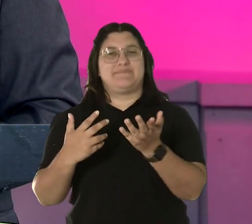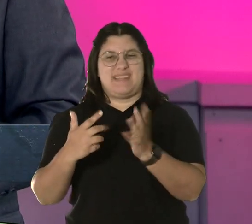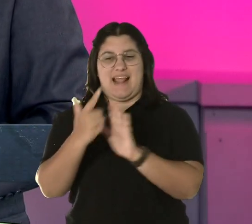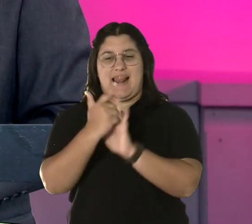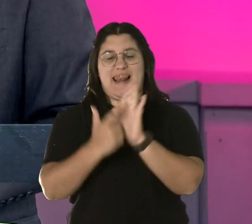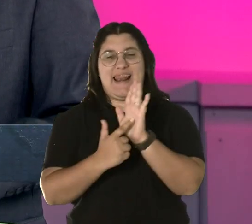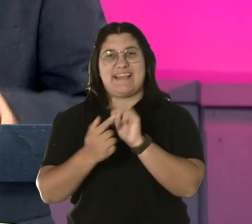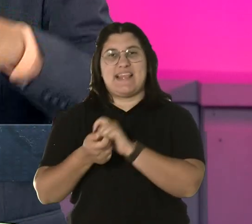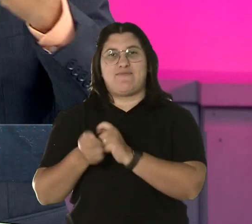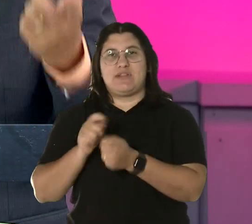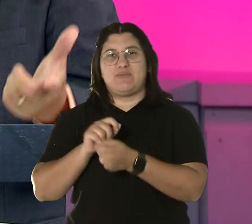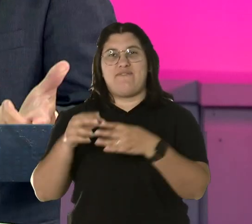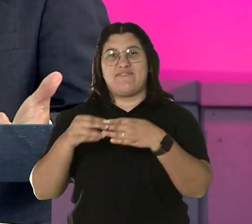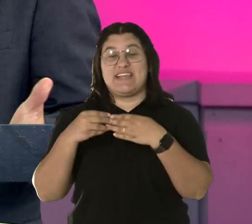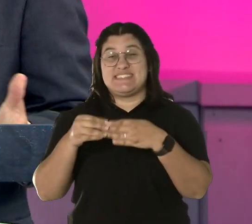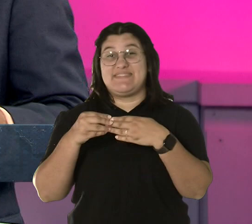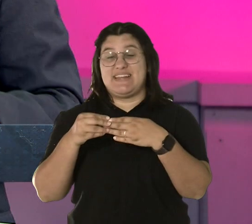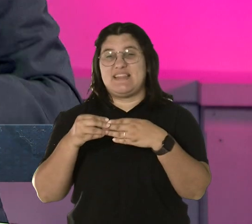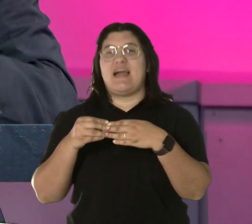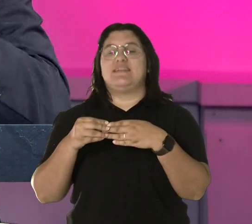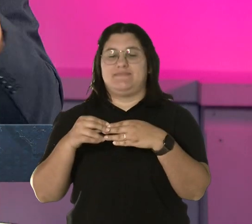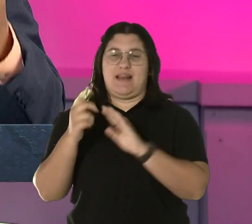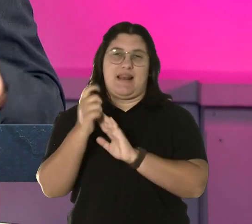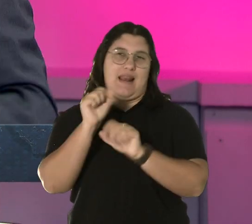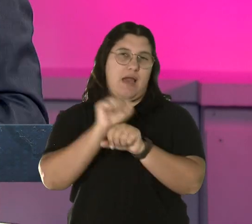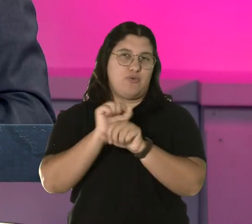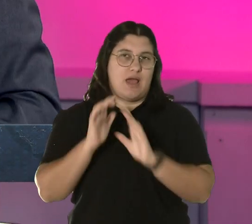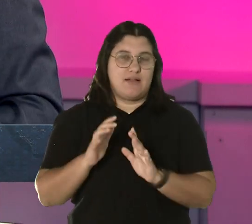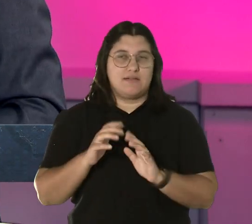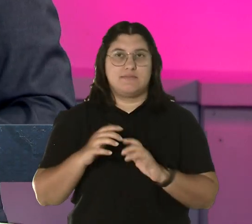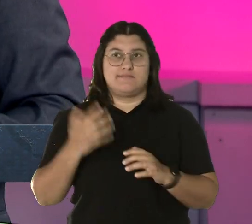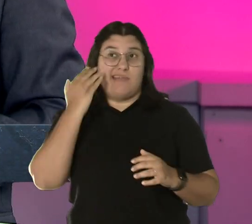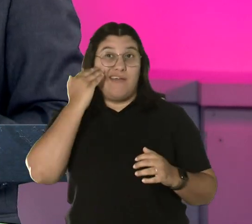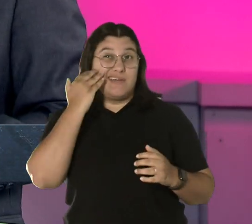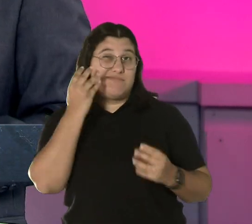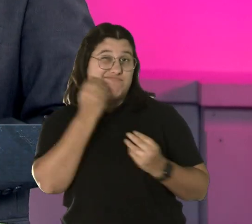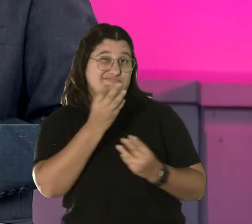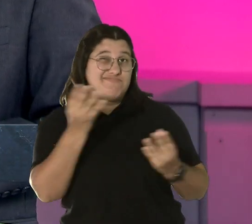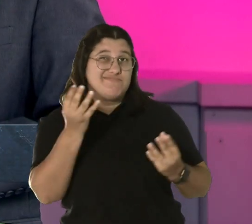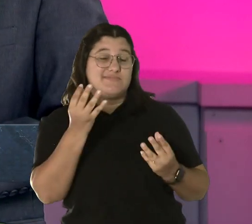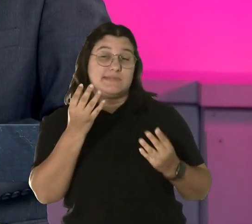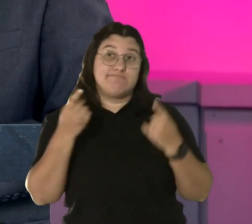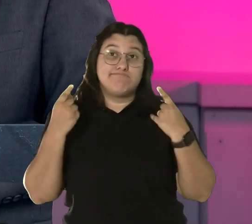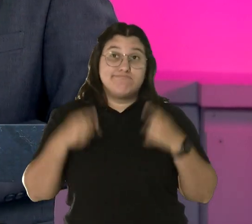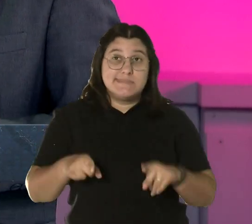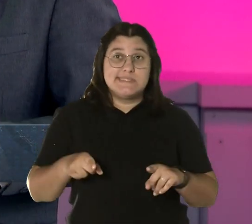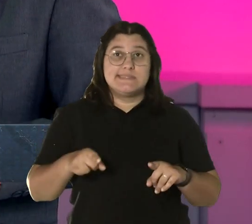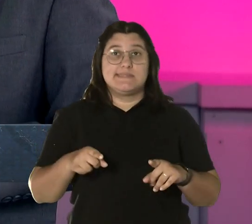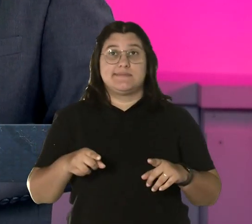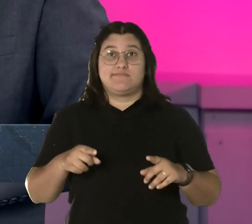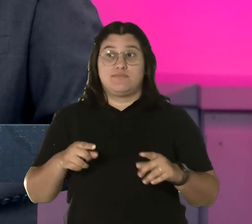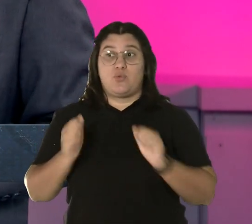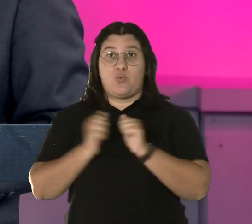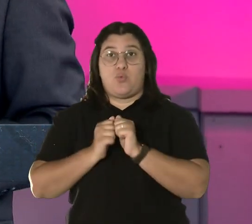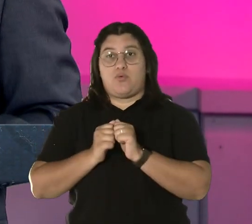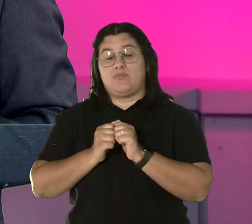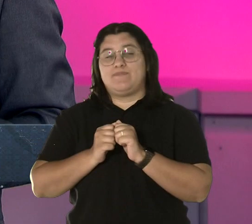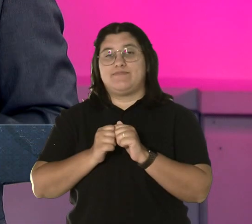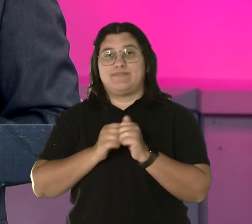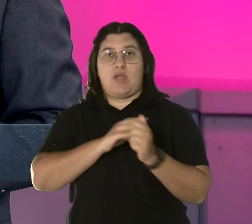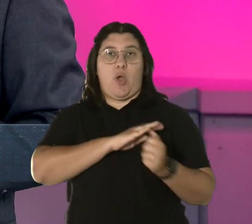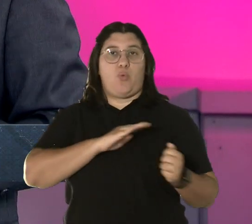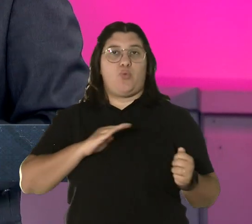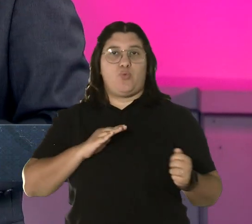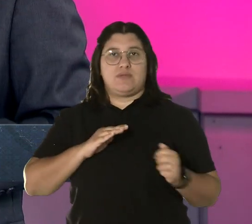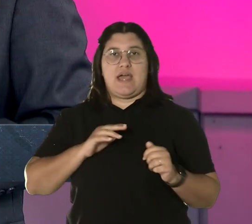Transformación y Flexibilidad Laboral de 2017. Como ustedes saben, ya todos sabemos lo que ocurrió con la Junta de Supervisión Fiscal y